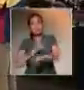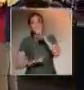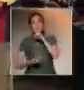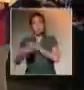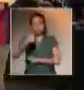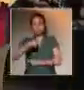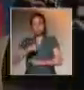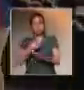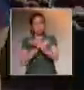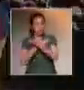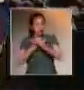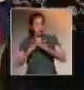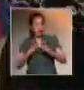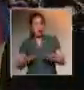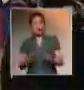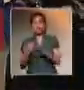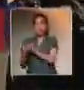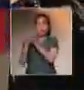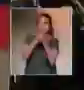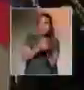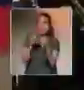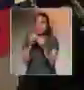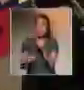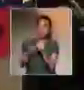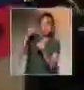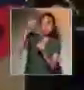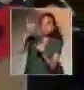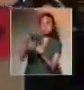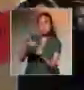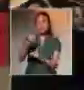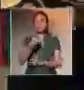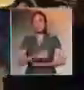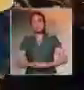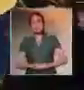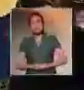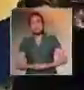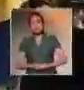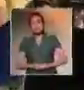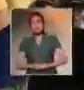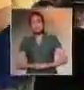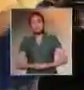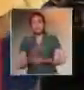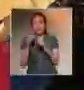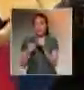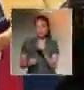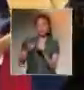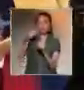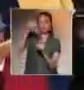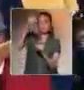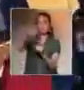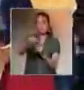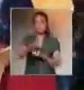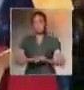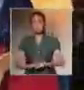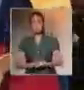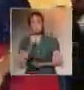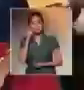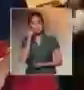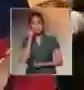me pongo a tu orden para salir adelante, para que venga hacia adelante.